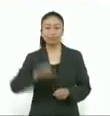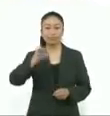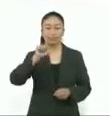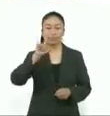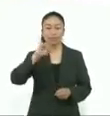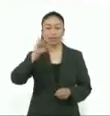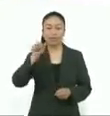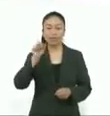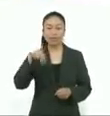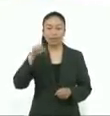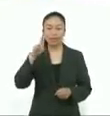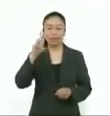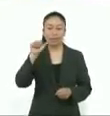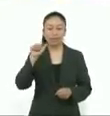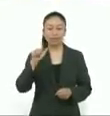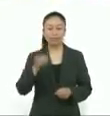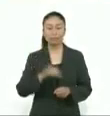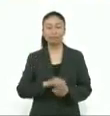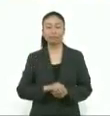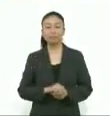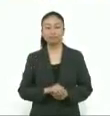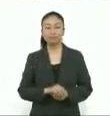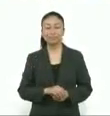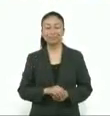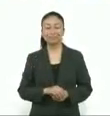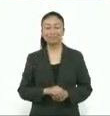Alejandra Frausto Guerrero.